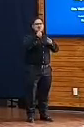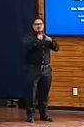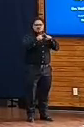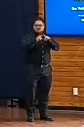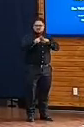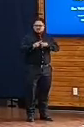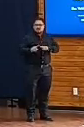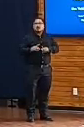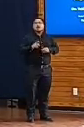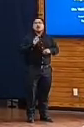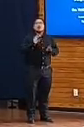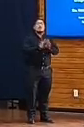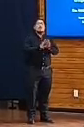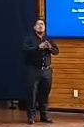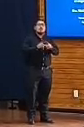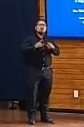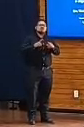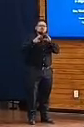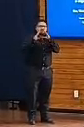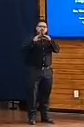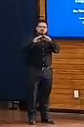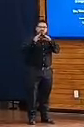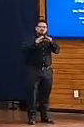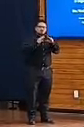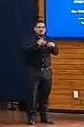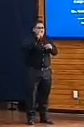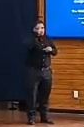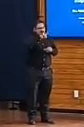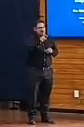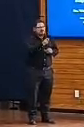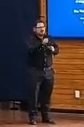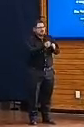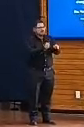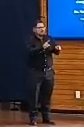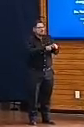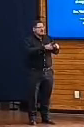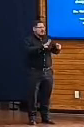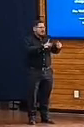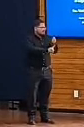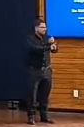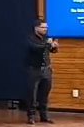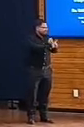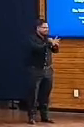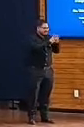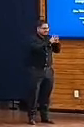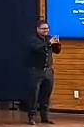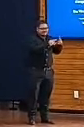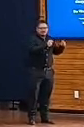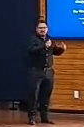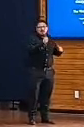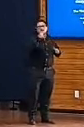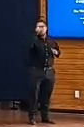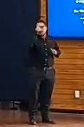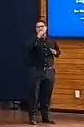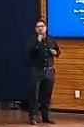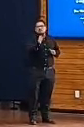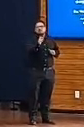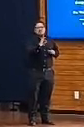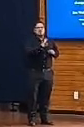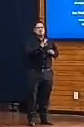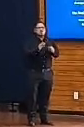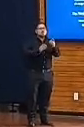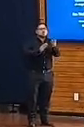intermultitransdisciplinar que atienda los problemas prioritarios de nuestra sociedad y del entorno, así como los retos y